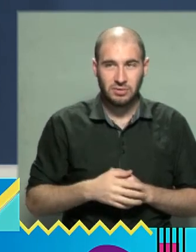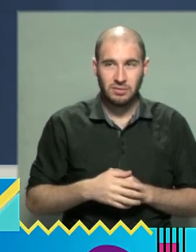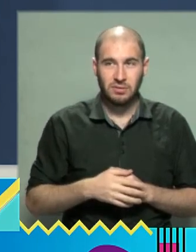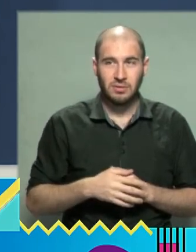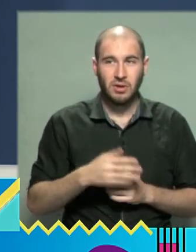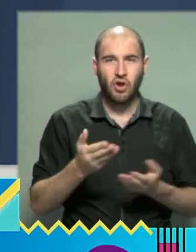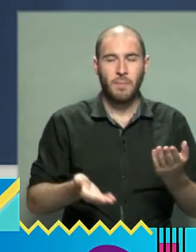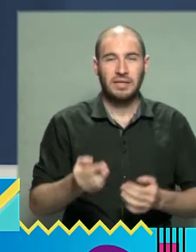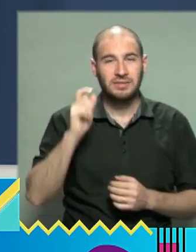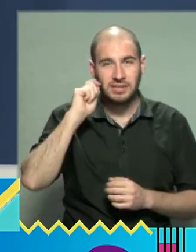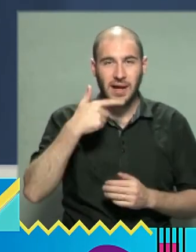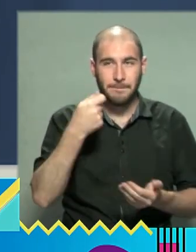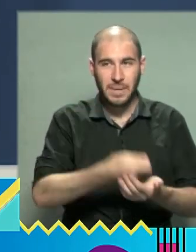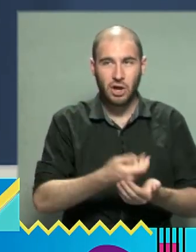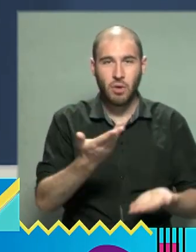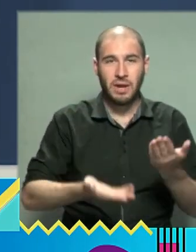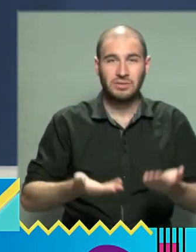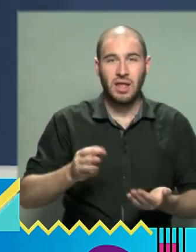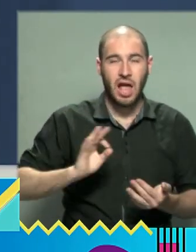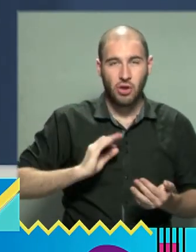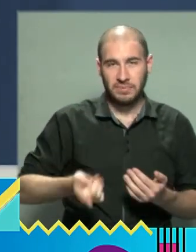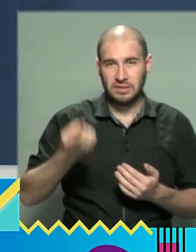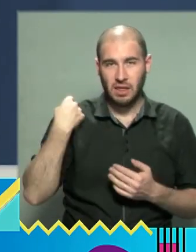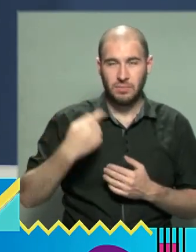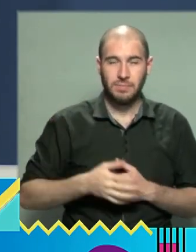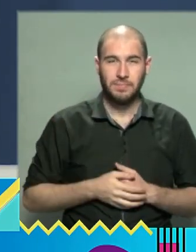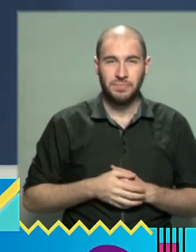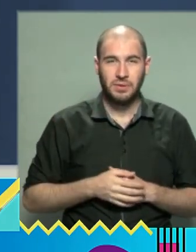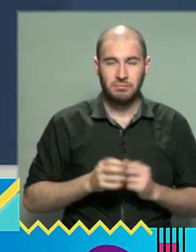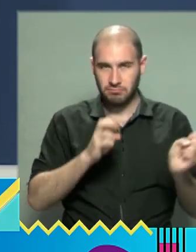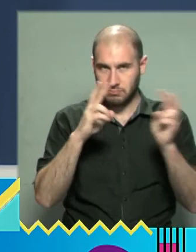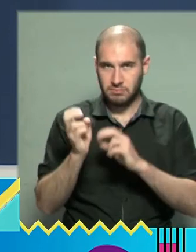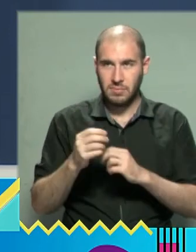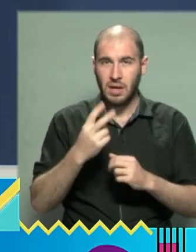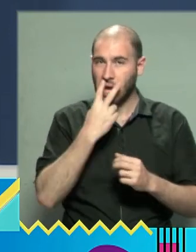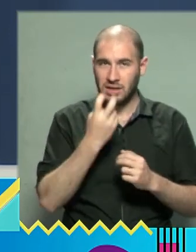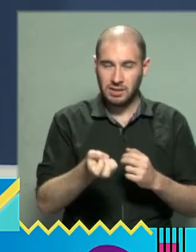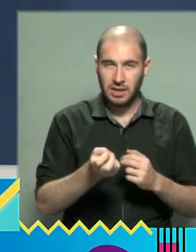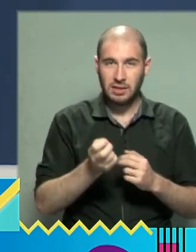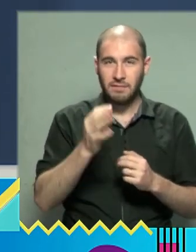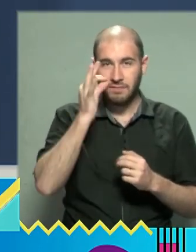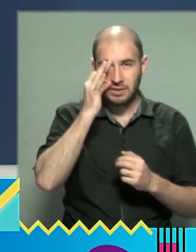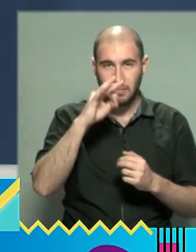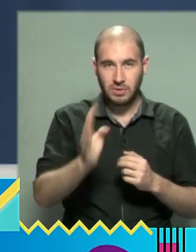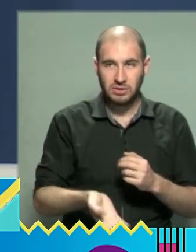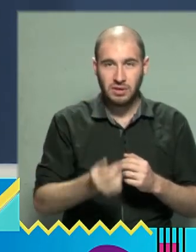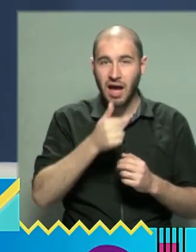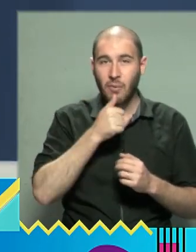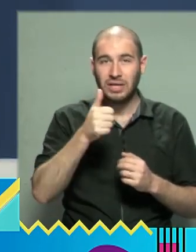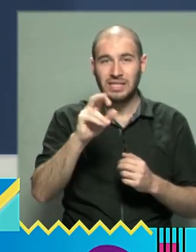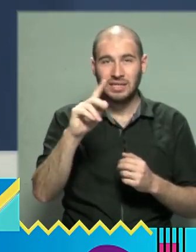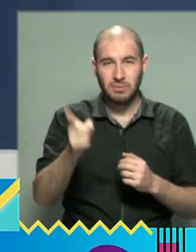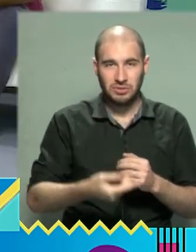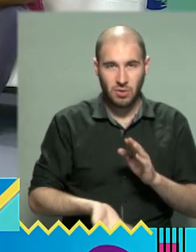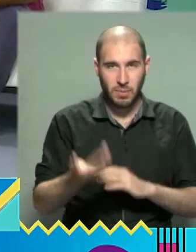lo que se pagó de gas respecto al año pasado. Por otro lado, la luz va a estar en el 20%, el agua va a estar en el 30%